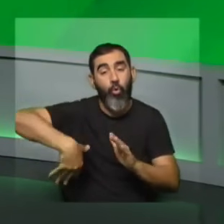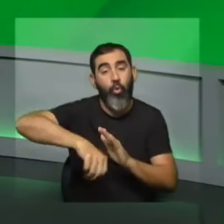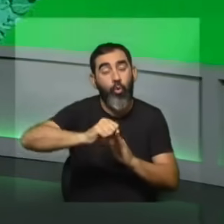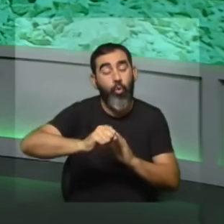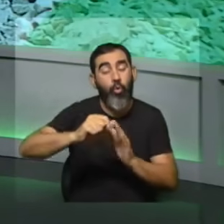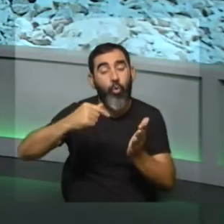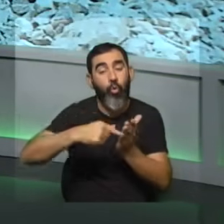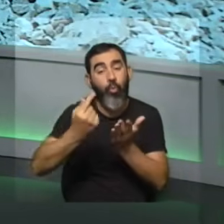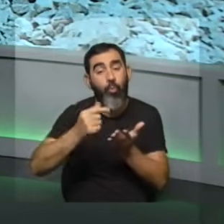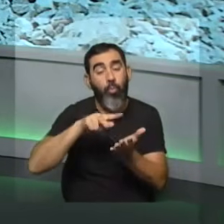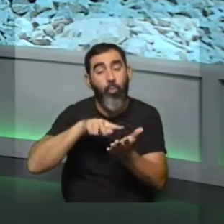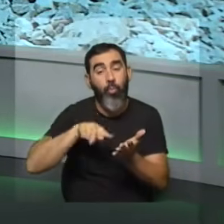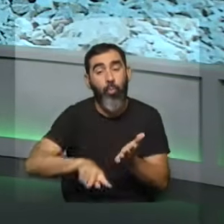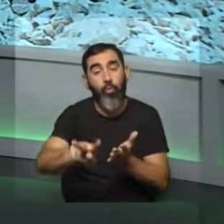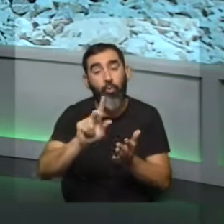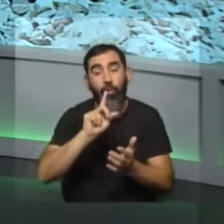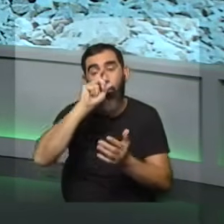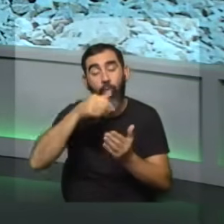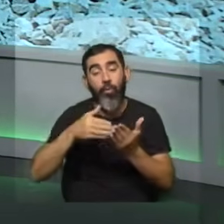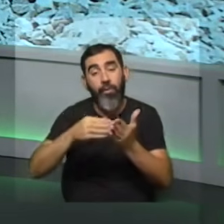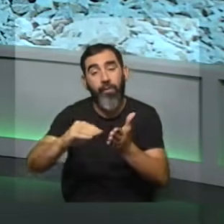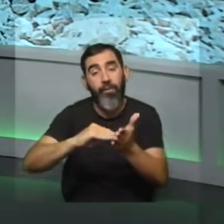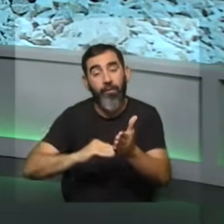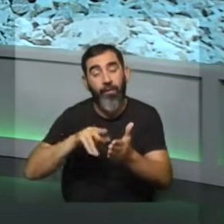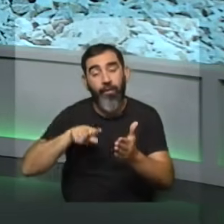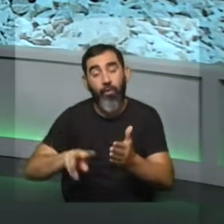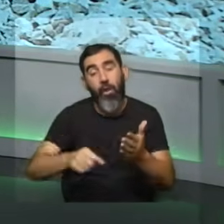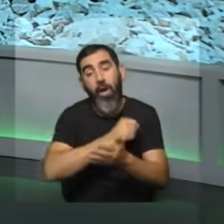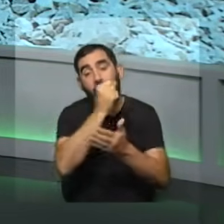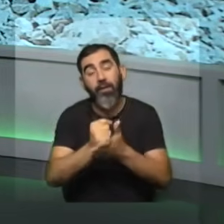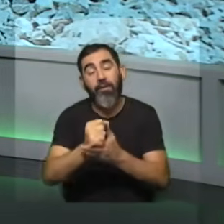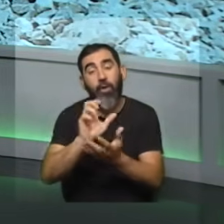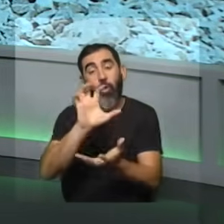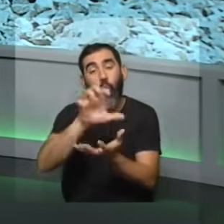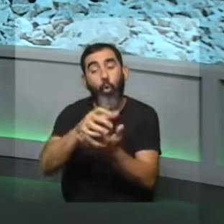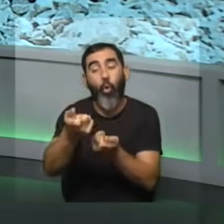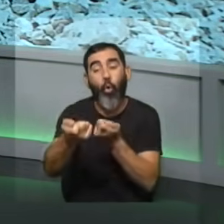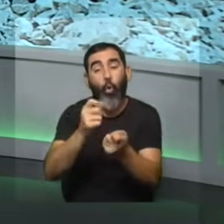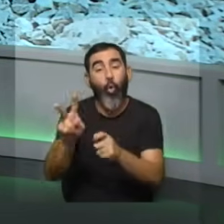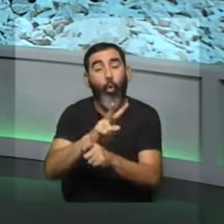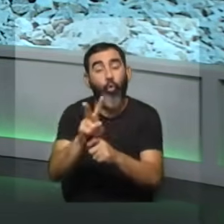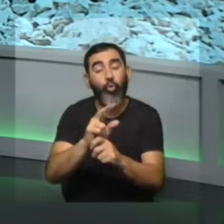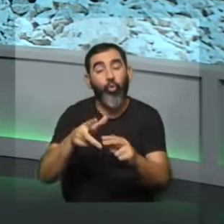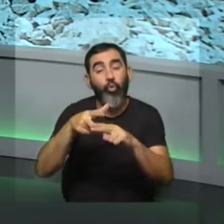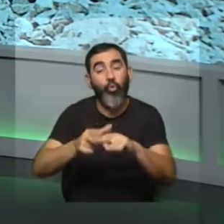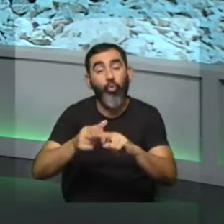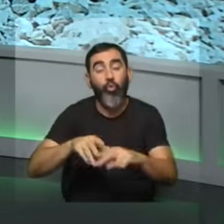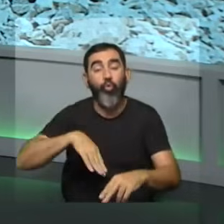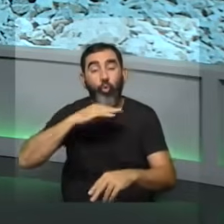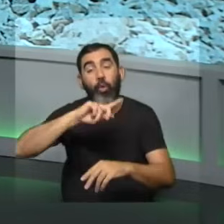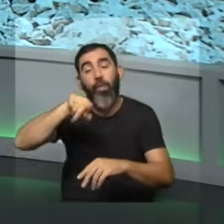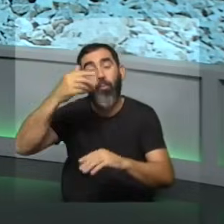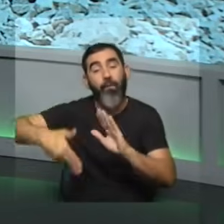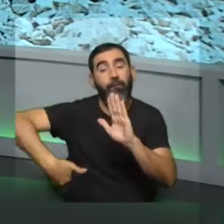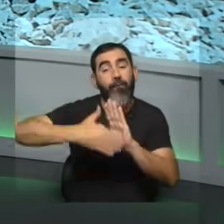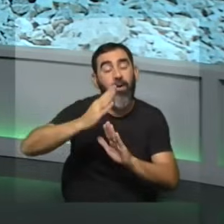ferrocarril central desde el puerto de Montevideo sobre las nuevas vías hasta el centro de control y mantenimiento en Canelones, desde donde luego van a partir